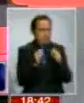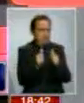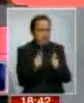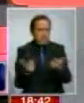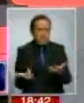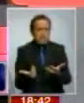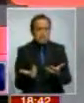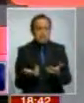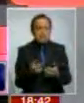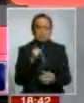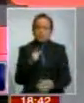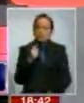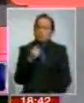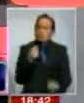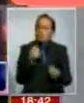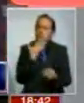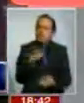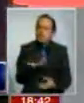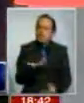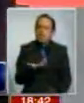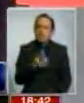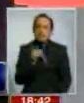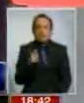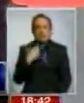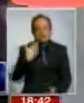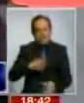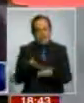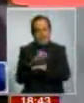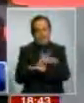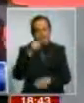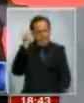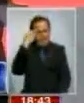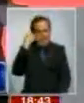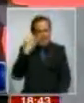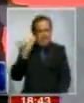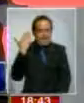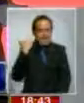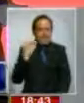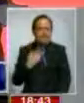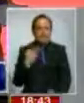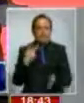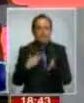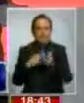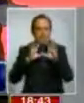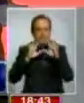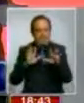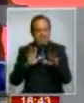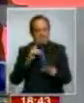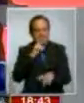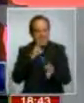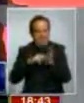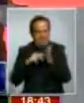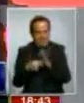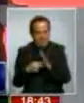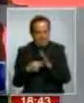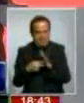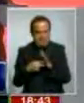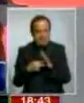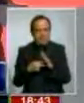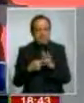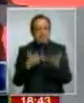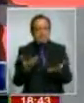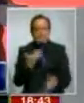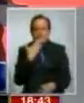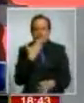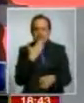Uh-huh. ¿Y eso qué le atribuye? Bueno, un poco de aprendizaje. Ya vimos que el año 10 había habido problemas. Y bueno, también